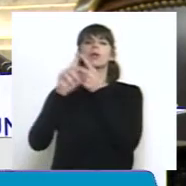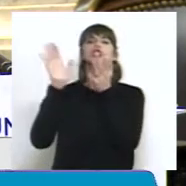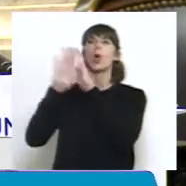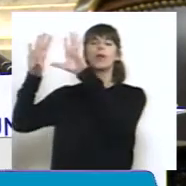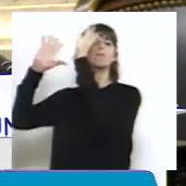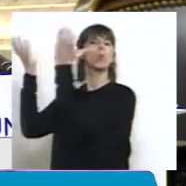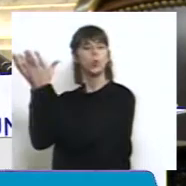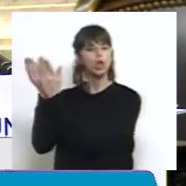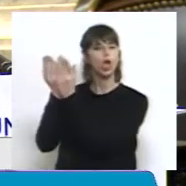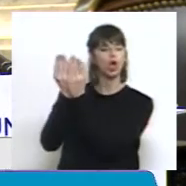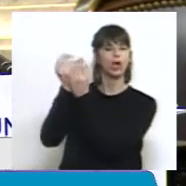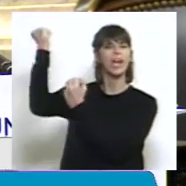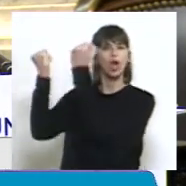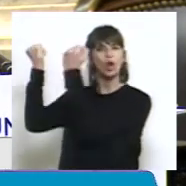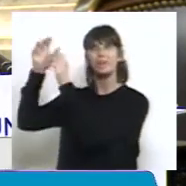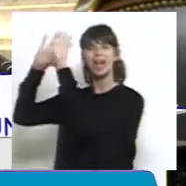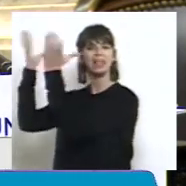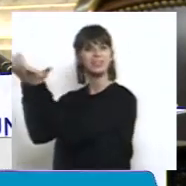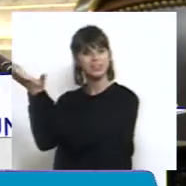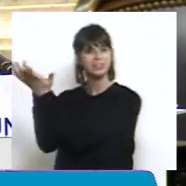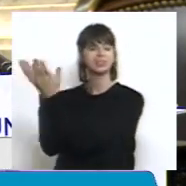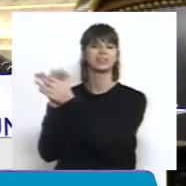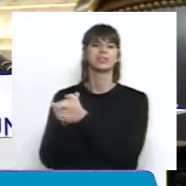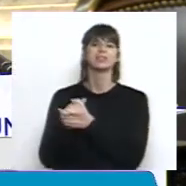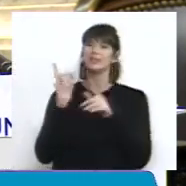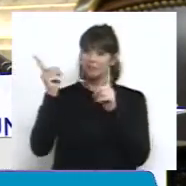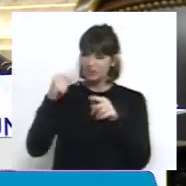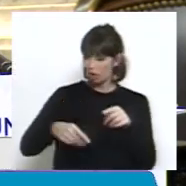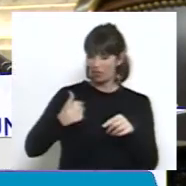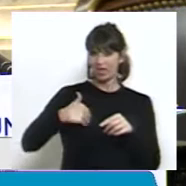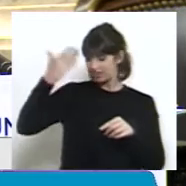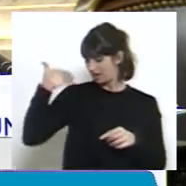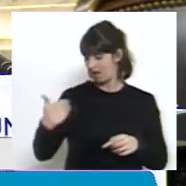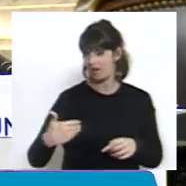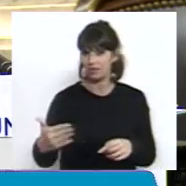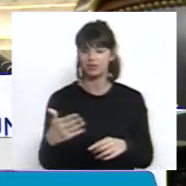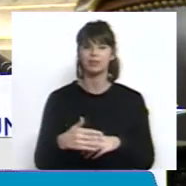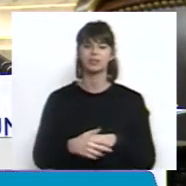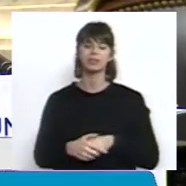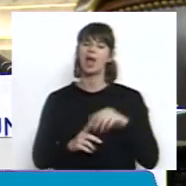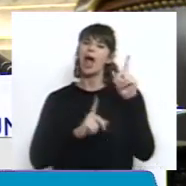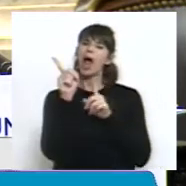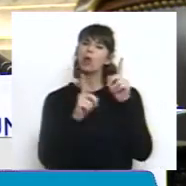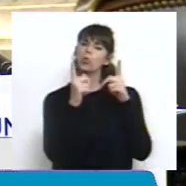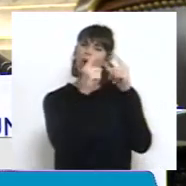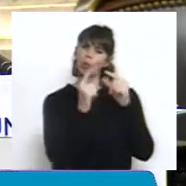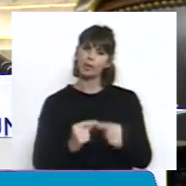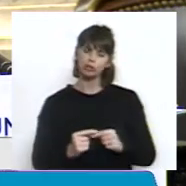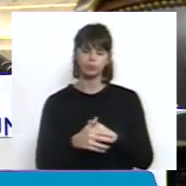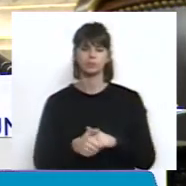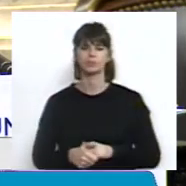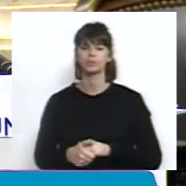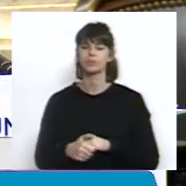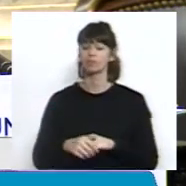global que la Argentina concretó en los últimos años. Algunos datos. La deuda, que